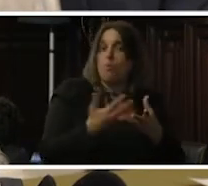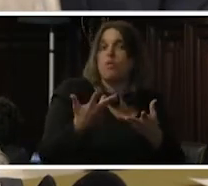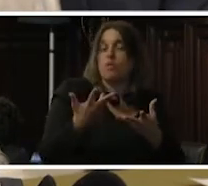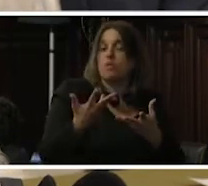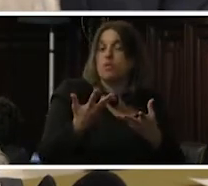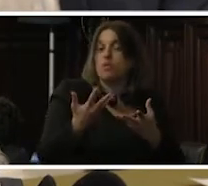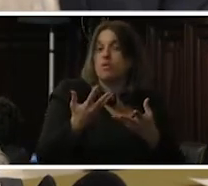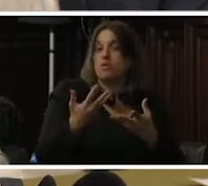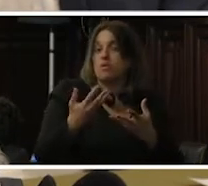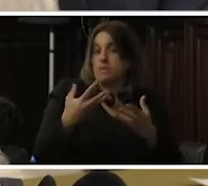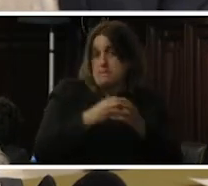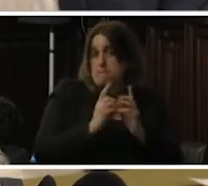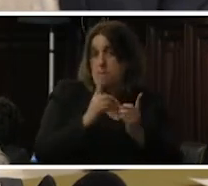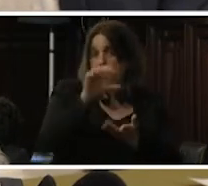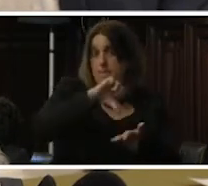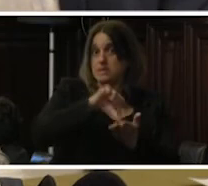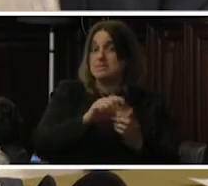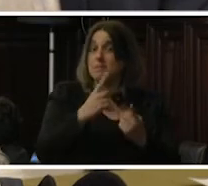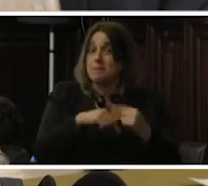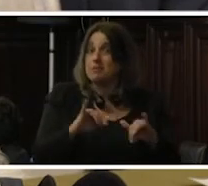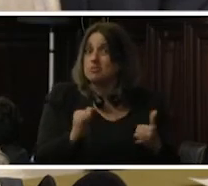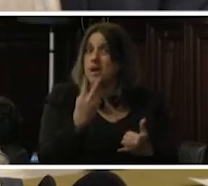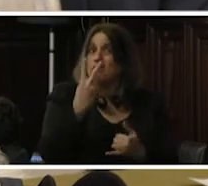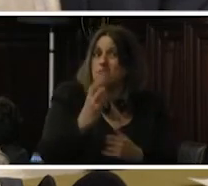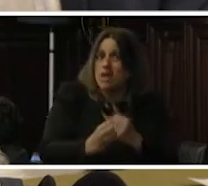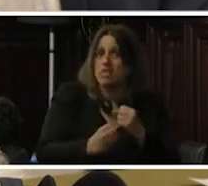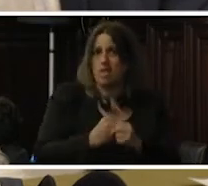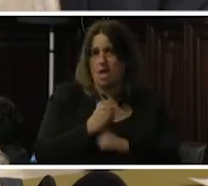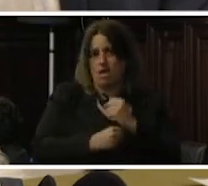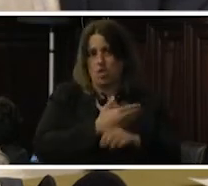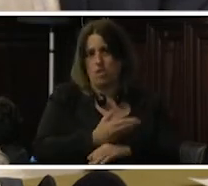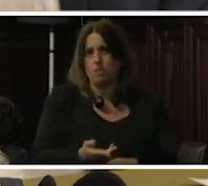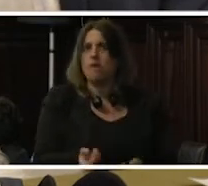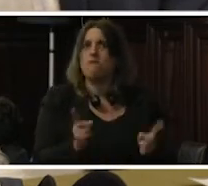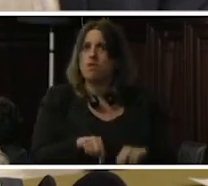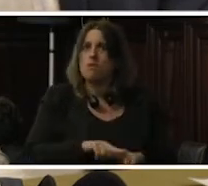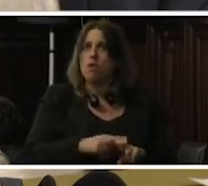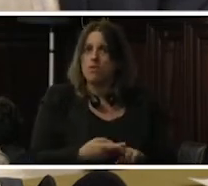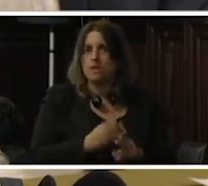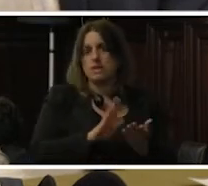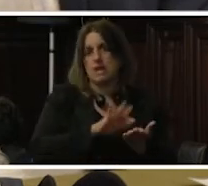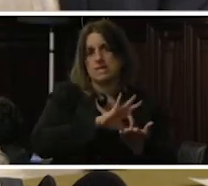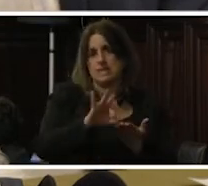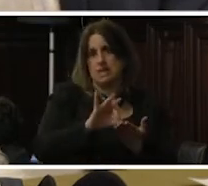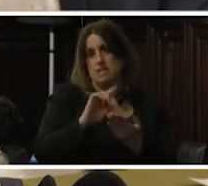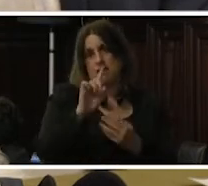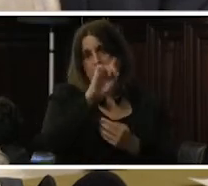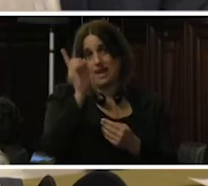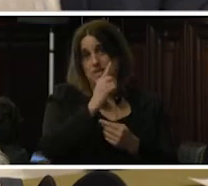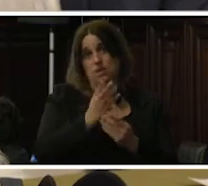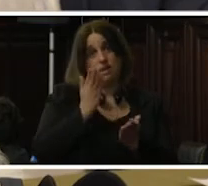principalmente, aún después de 20 años nos hemos visto en la necesidad de recurrir al sistema interamericano, por